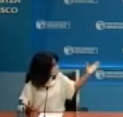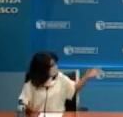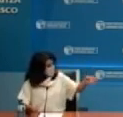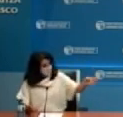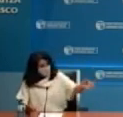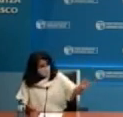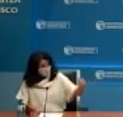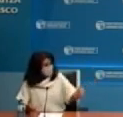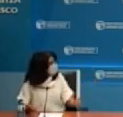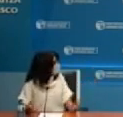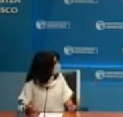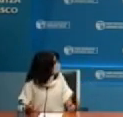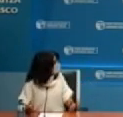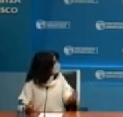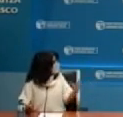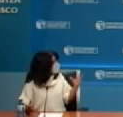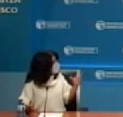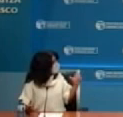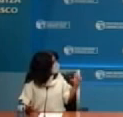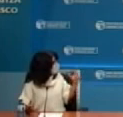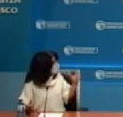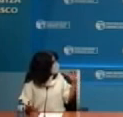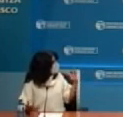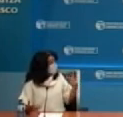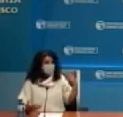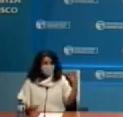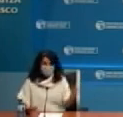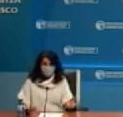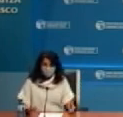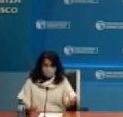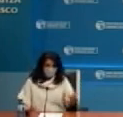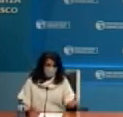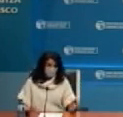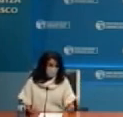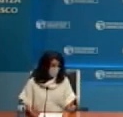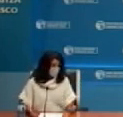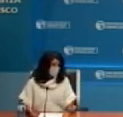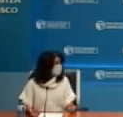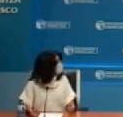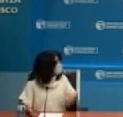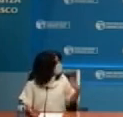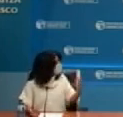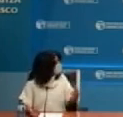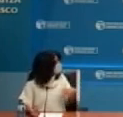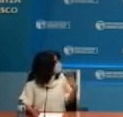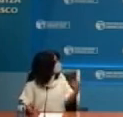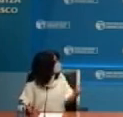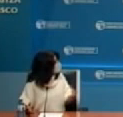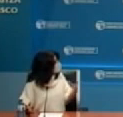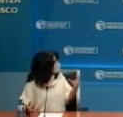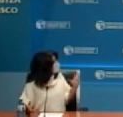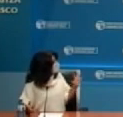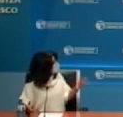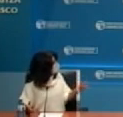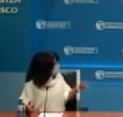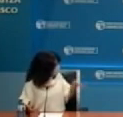el cartel que habéis podido ver ahí en formato de PDF para que lo puedan bajar y ponerlo en sus ayuntamientos, en centros educativos, y